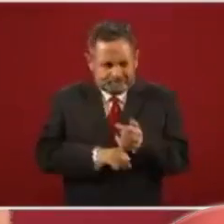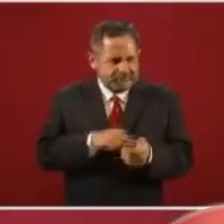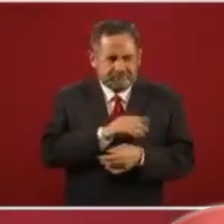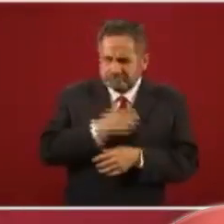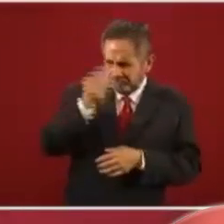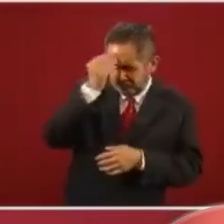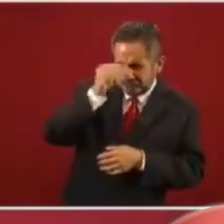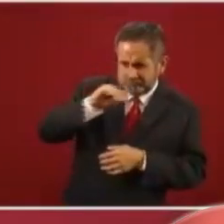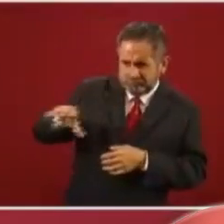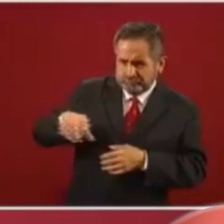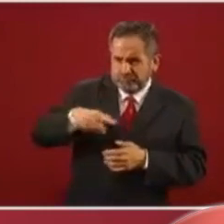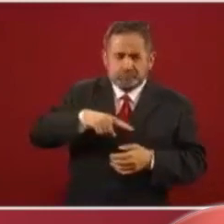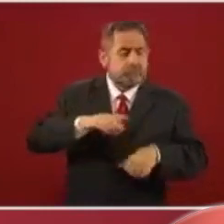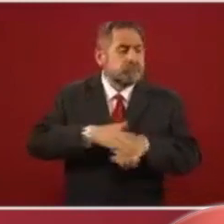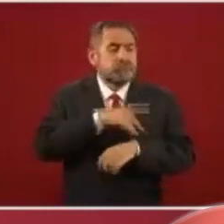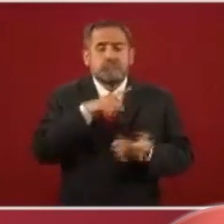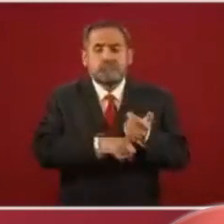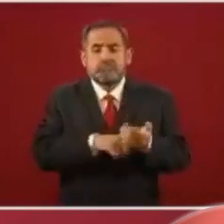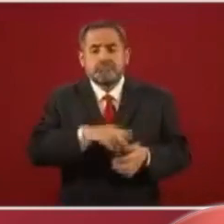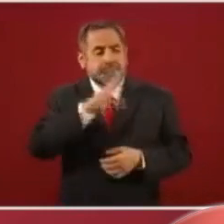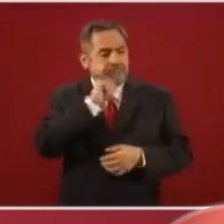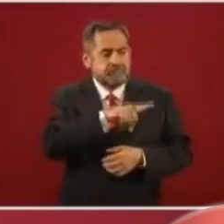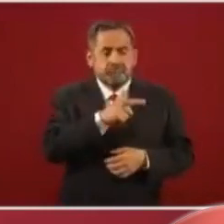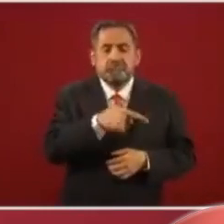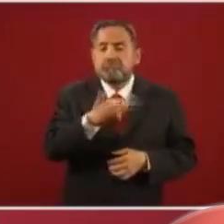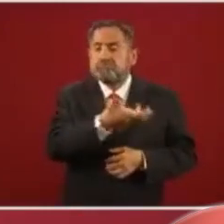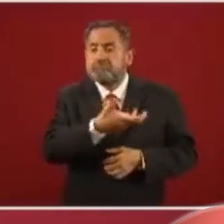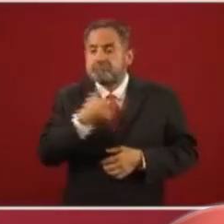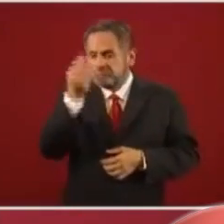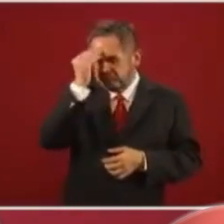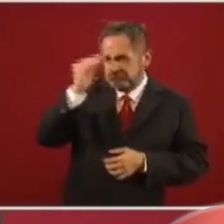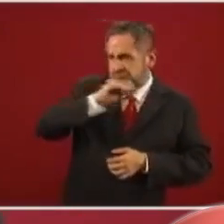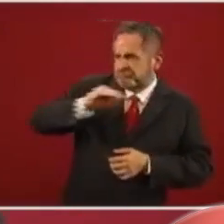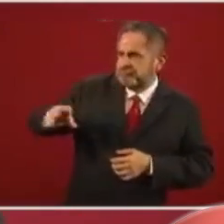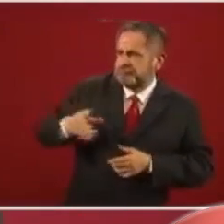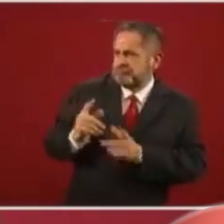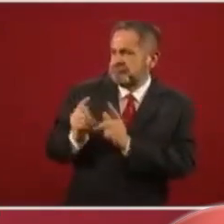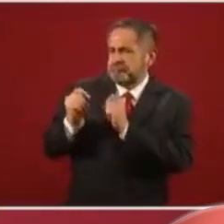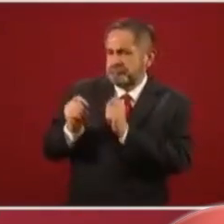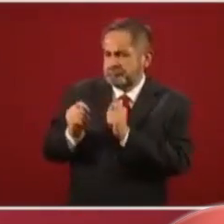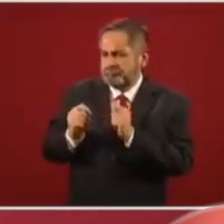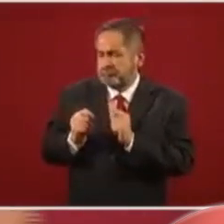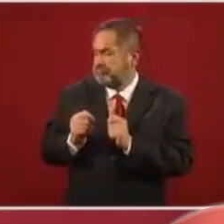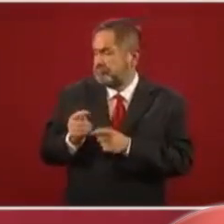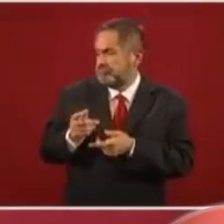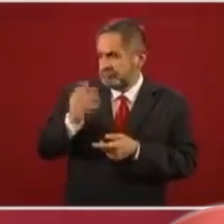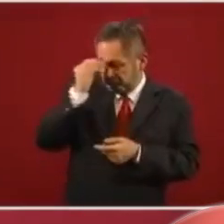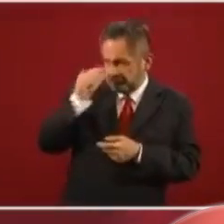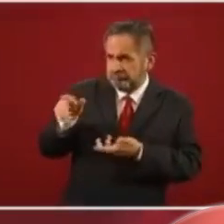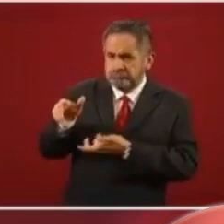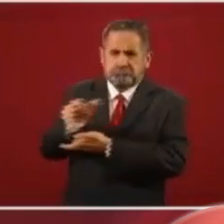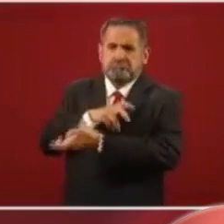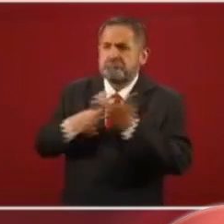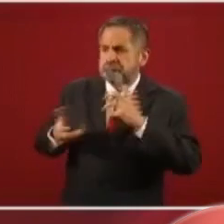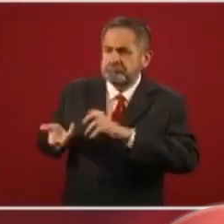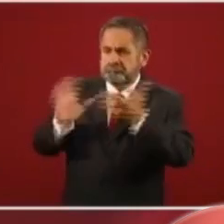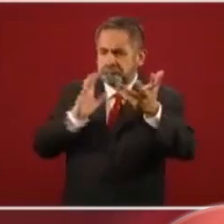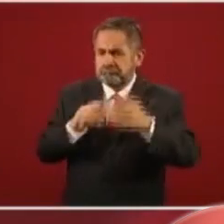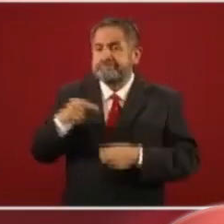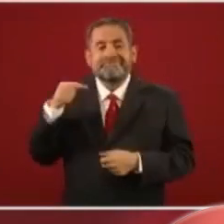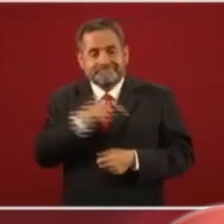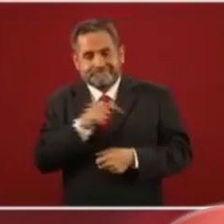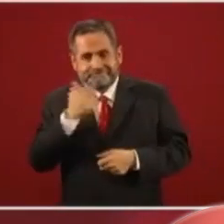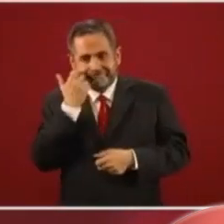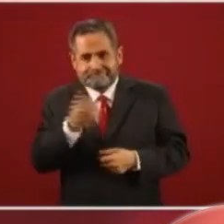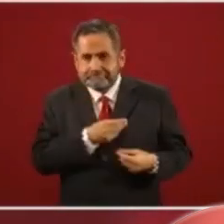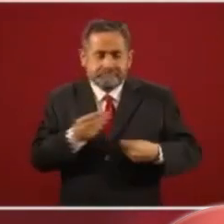sabotaje cuando hay una práctica malintencionada de alterar la capacidad del país de proveer